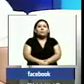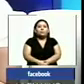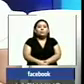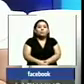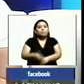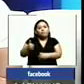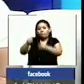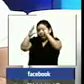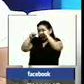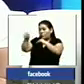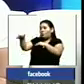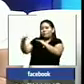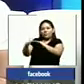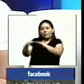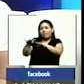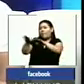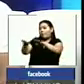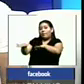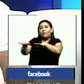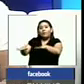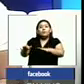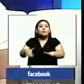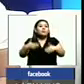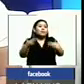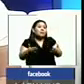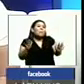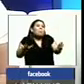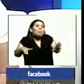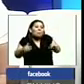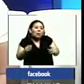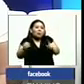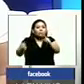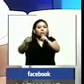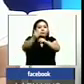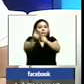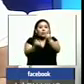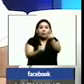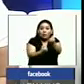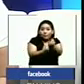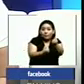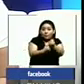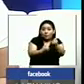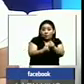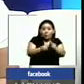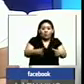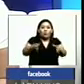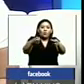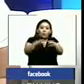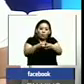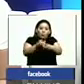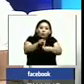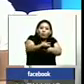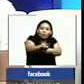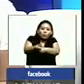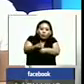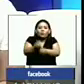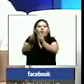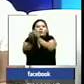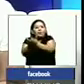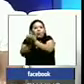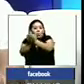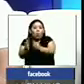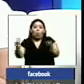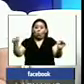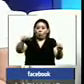Buenas noches Para ti también Muchas gracias Y con el fin De fortalecer El trabajo Que realiza El Cuerpo De Bomberos En la Unión Se realizó Una